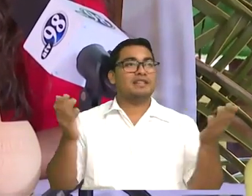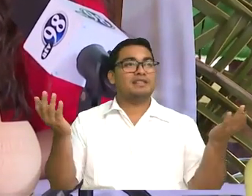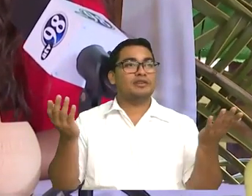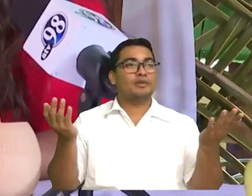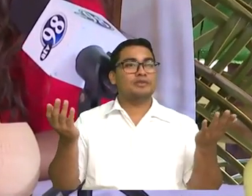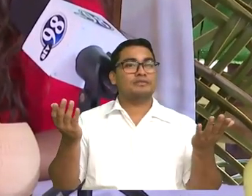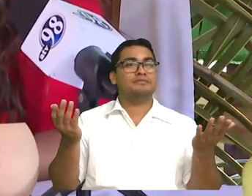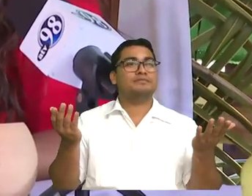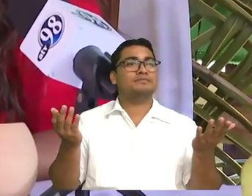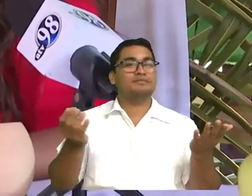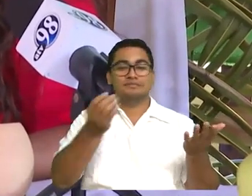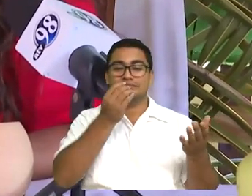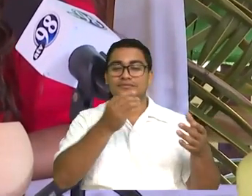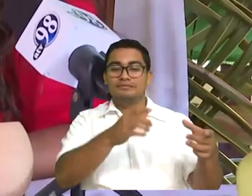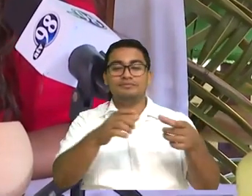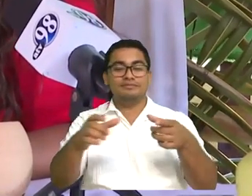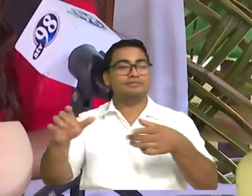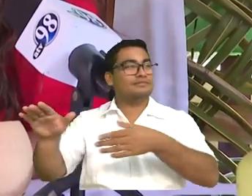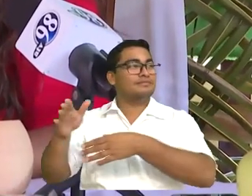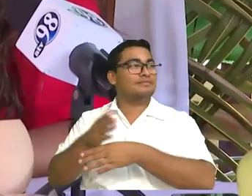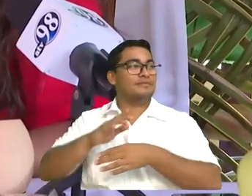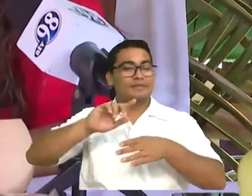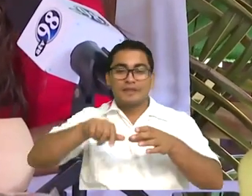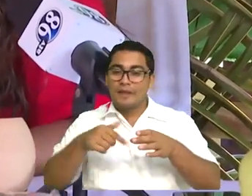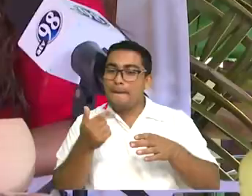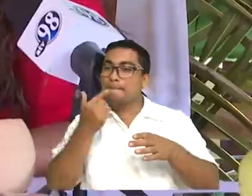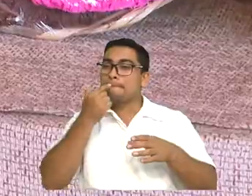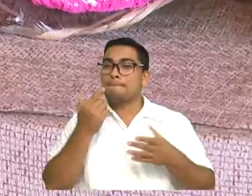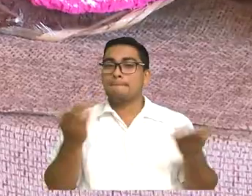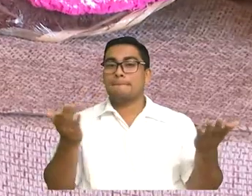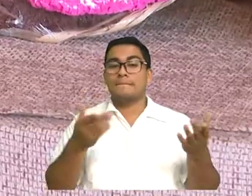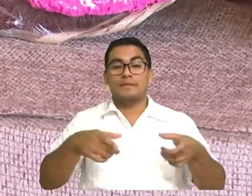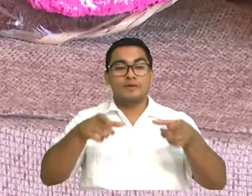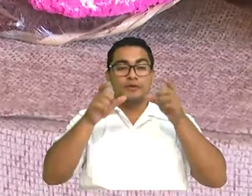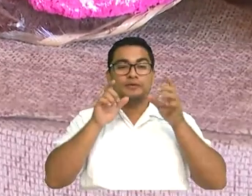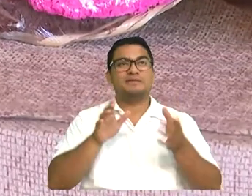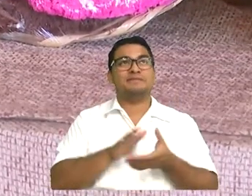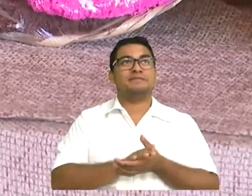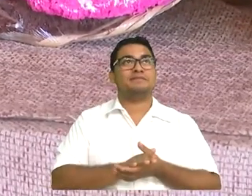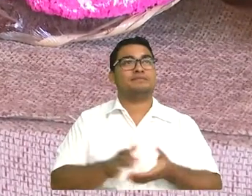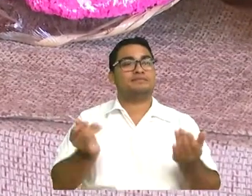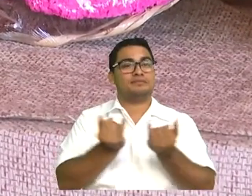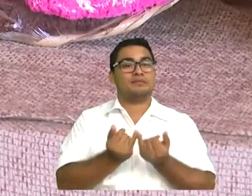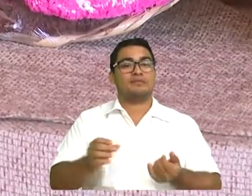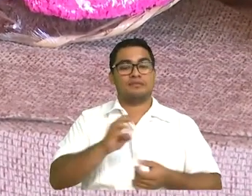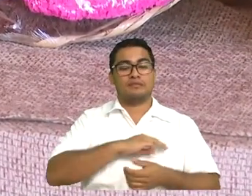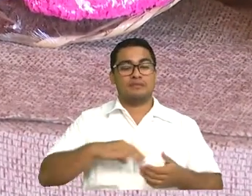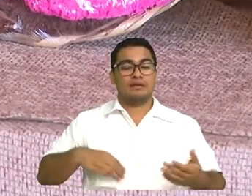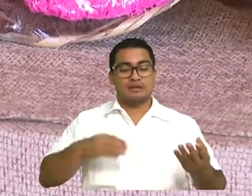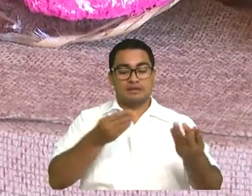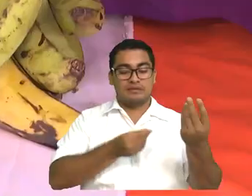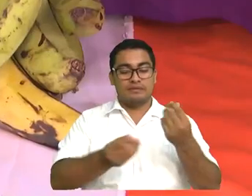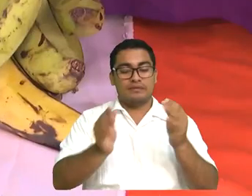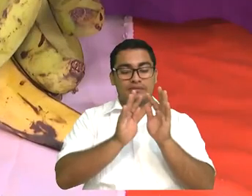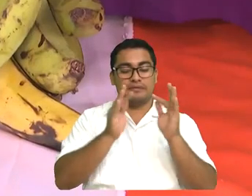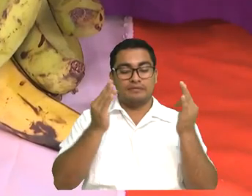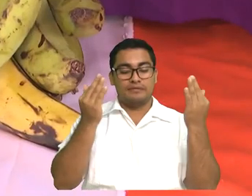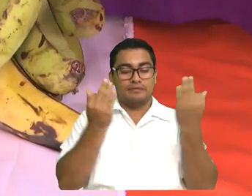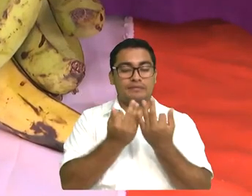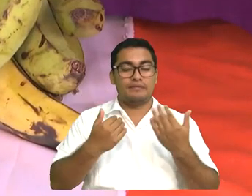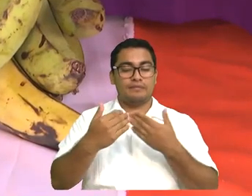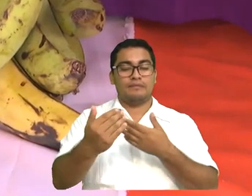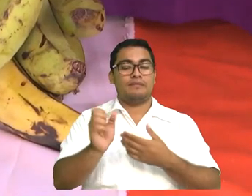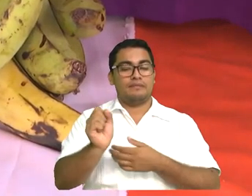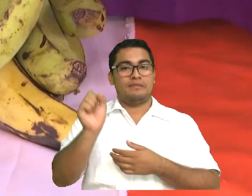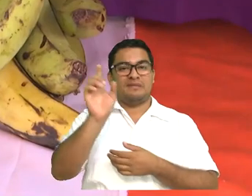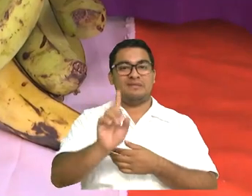cuaresma, desde los almíbares hasta las sopas, los cereales. De igual manera, el Ministerio de Economía Familiar estará presente este fin de semana